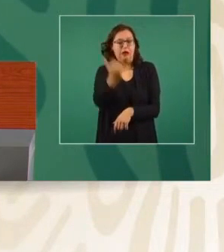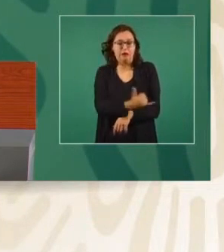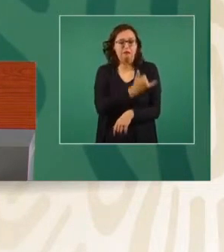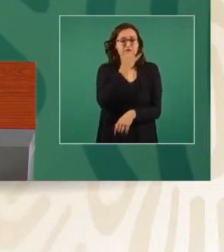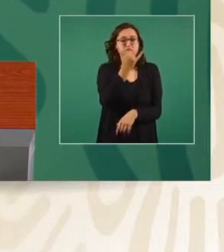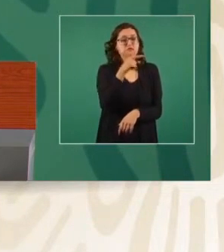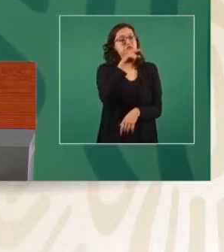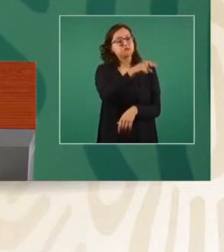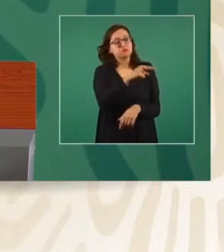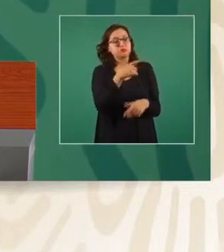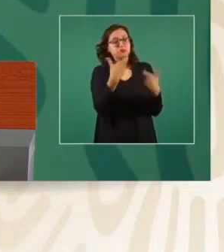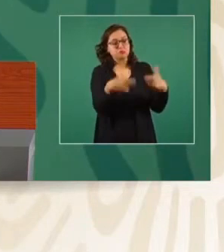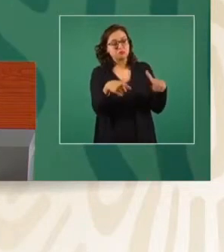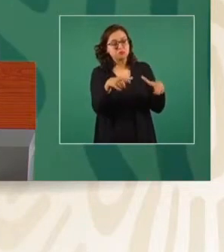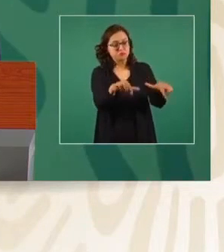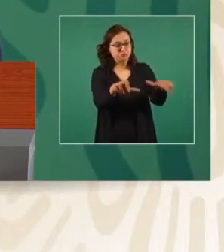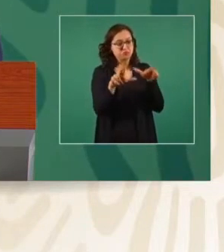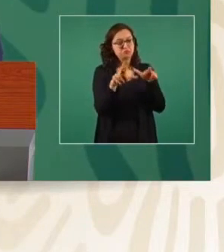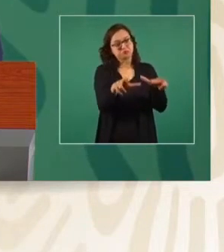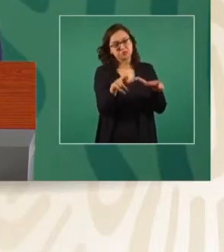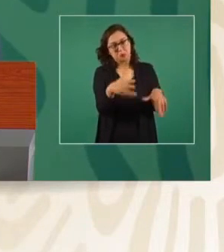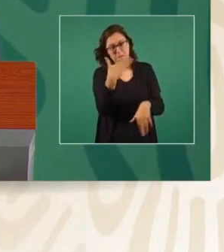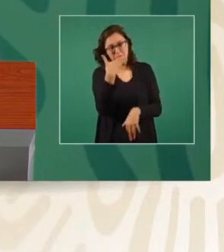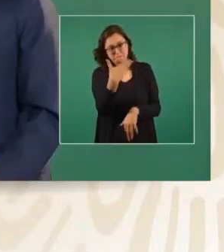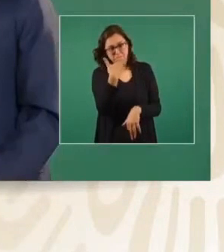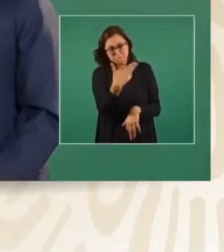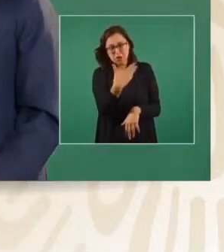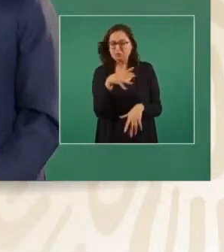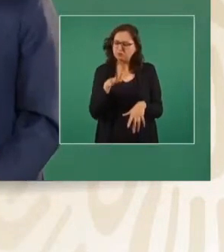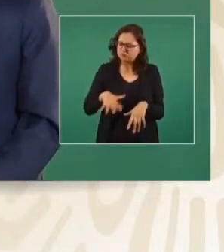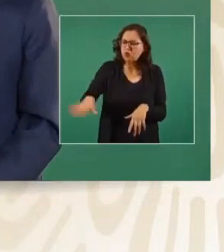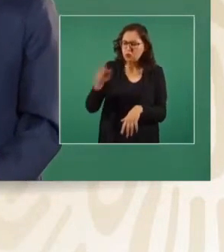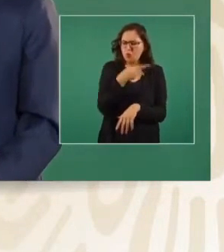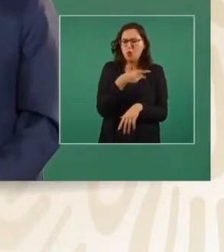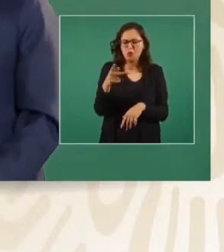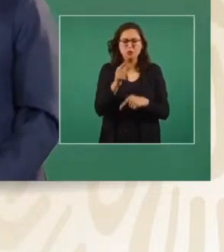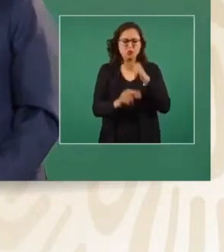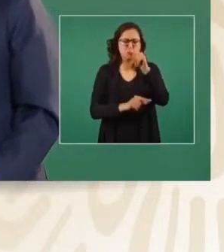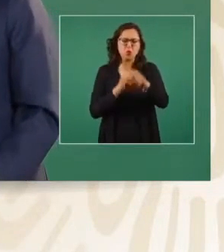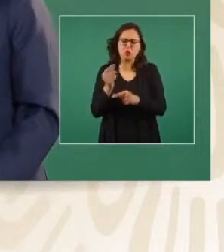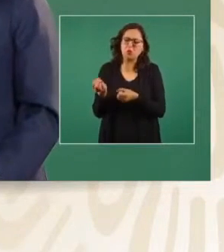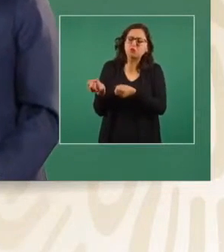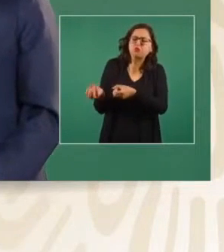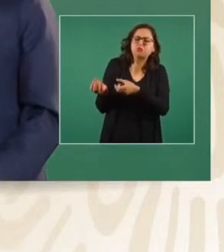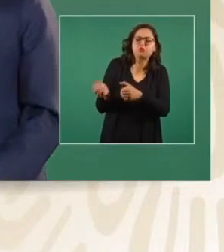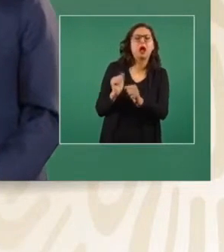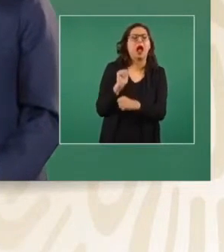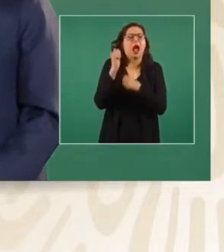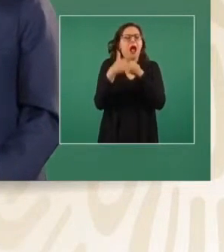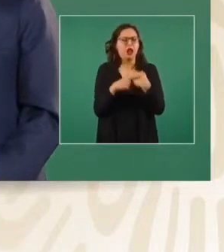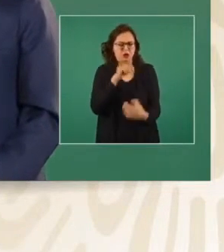abajo. Si llueve fuerte arriba, gotea abajo, salpica